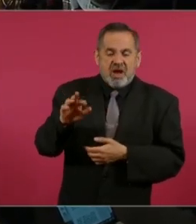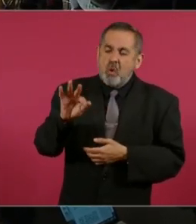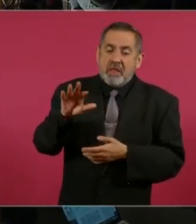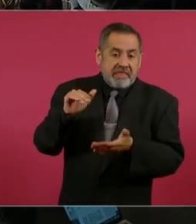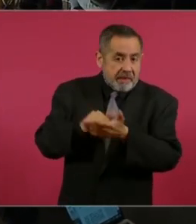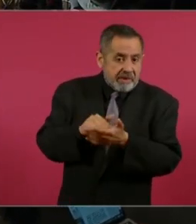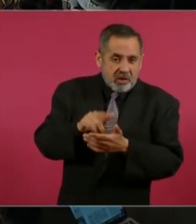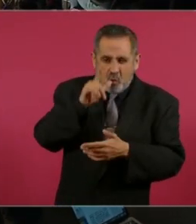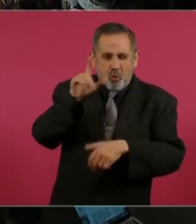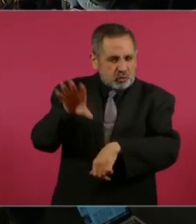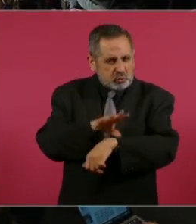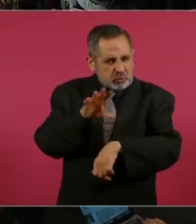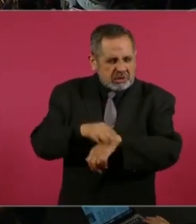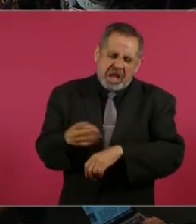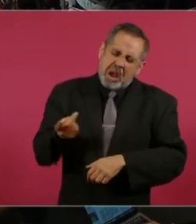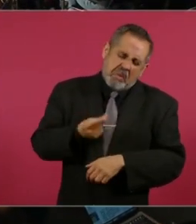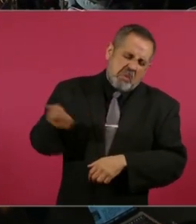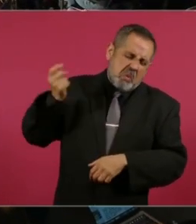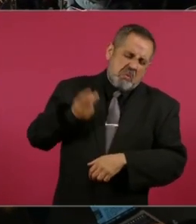de